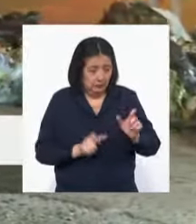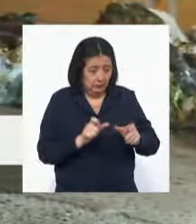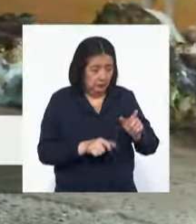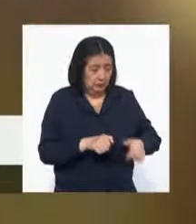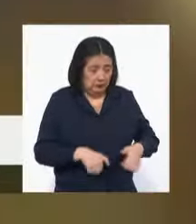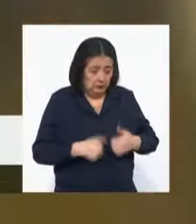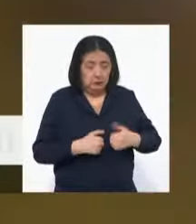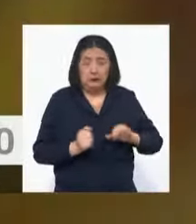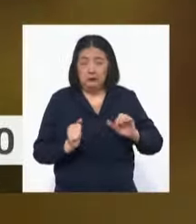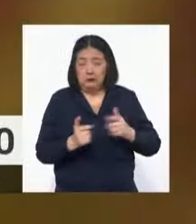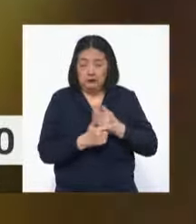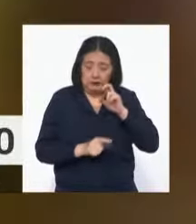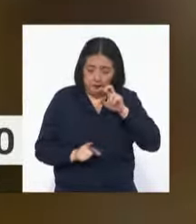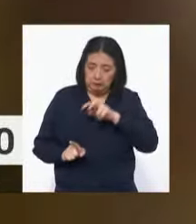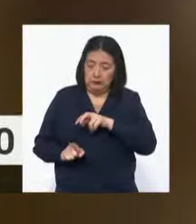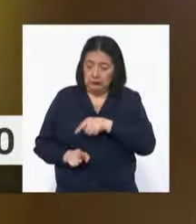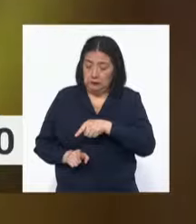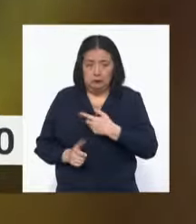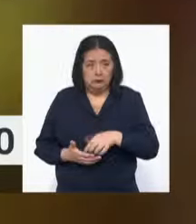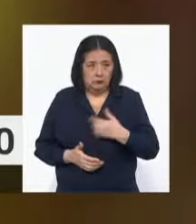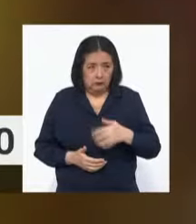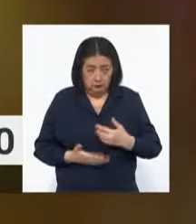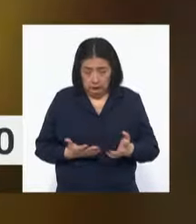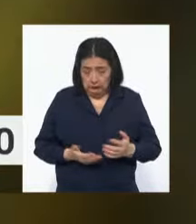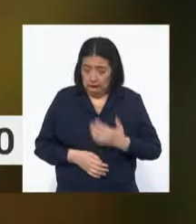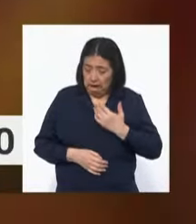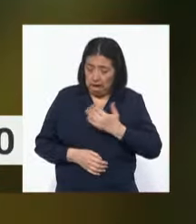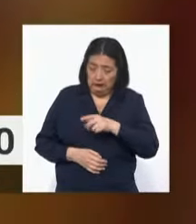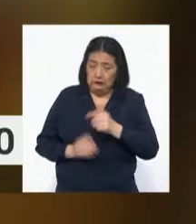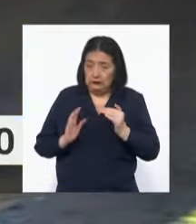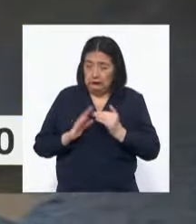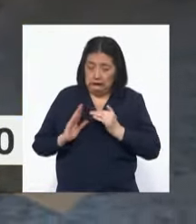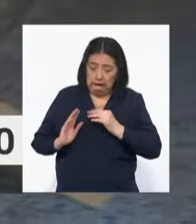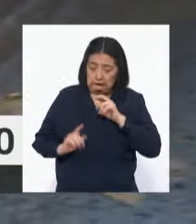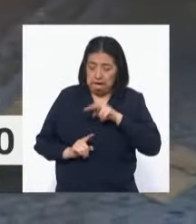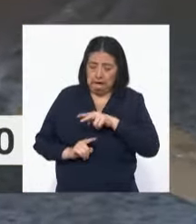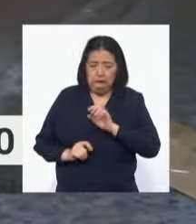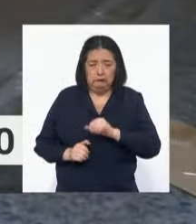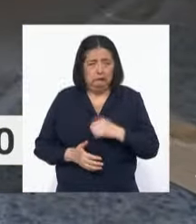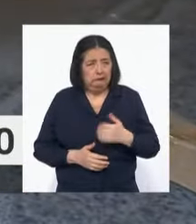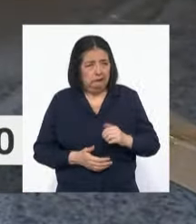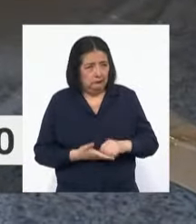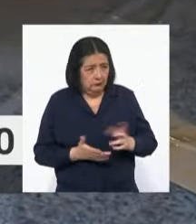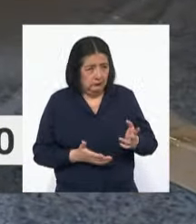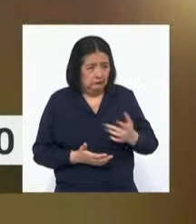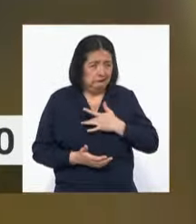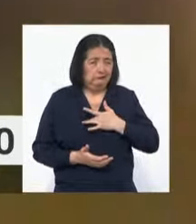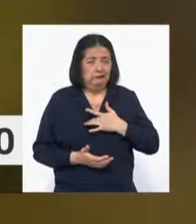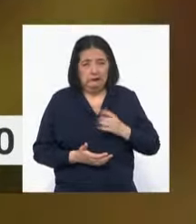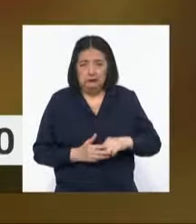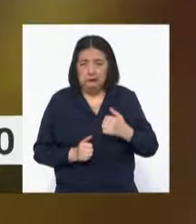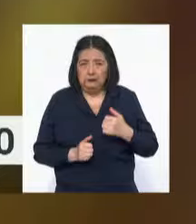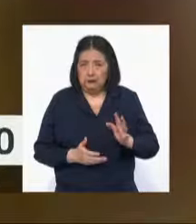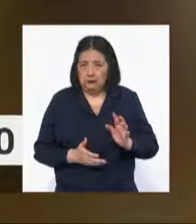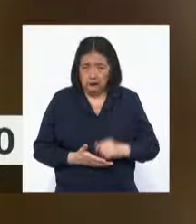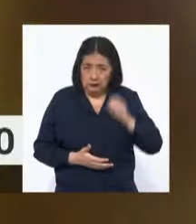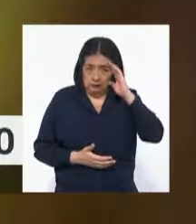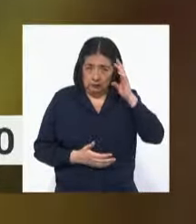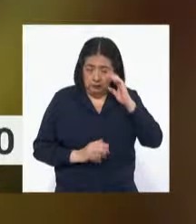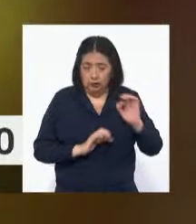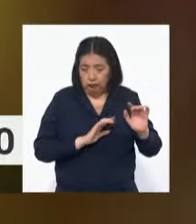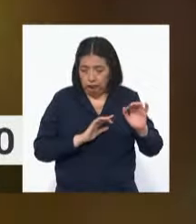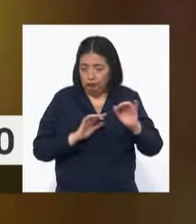vecinos de San Juan del Lurigancho frente a las puertas de sus casas. Un crimen que ha conmocionado a los vecinos y ha movilizado a la